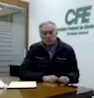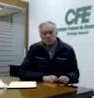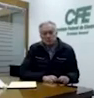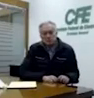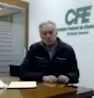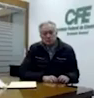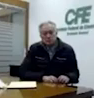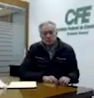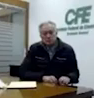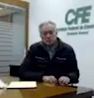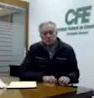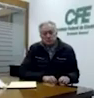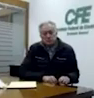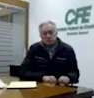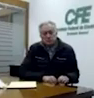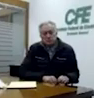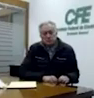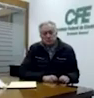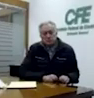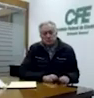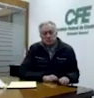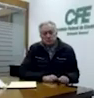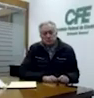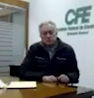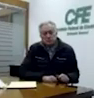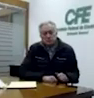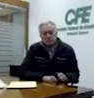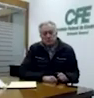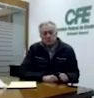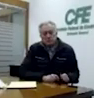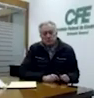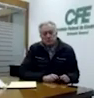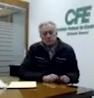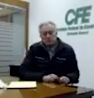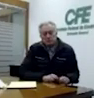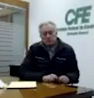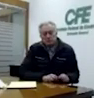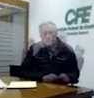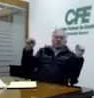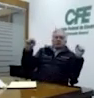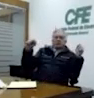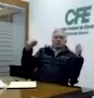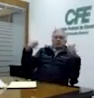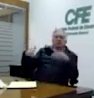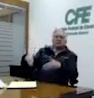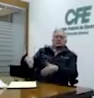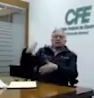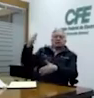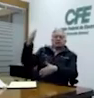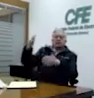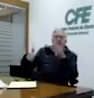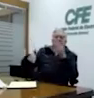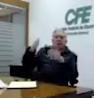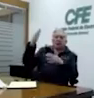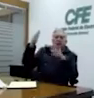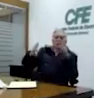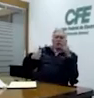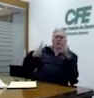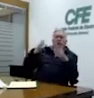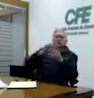apagón, se había dado un incendio en el estado de Tamaulipas, un incendio debajo de las líneas de